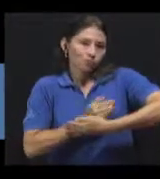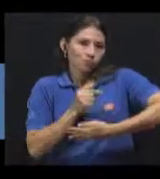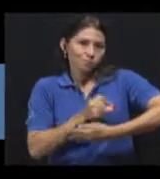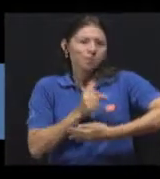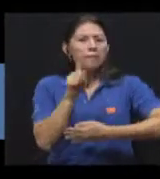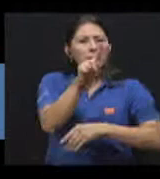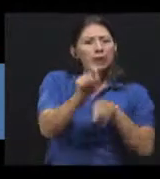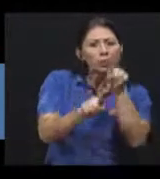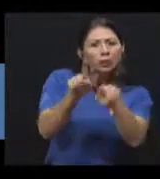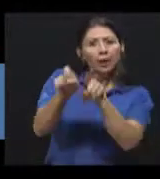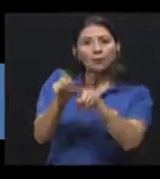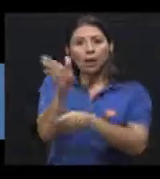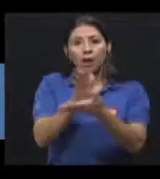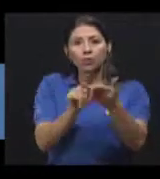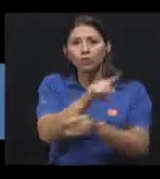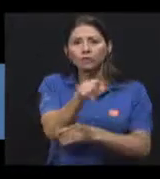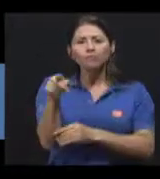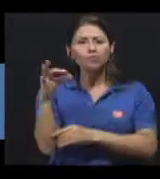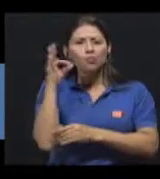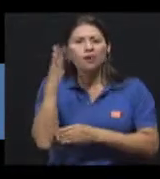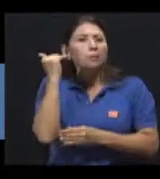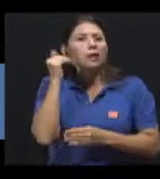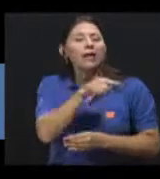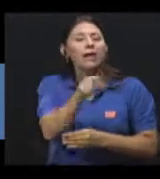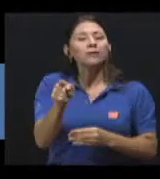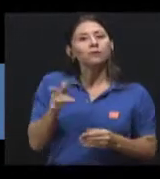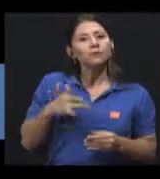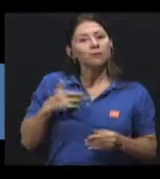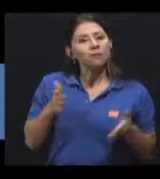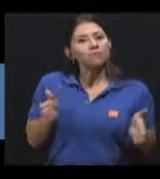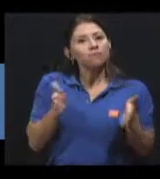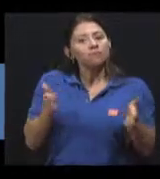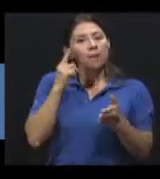algunas madres cuál fue su motivación para participar de este curso.